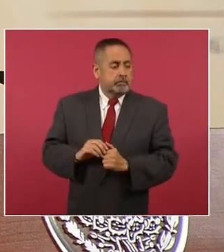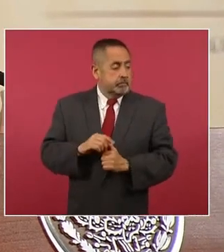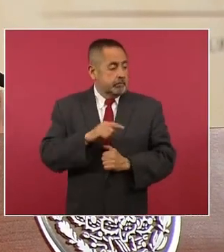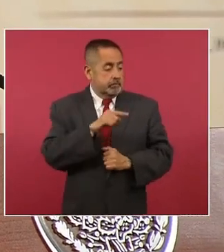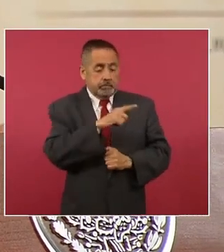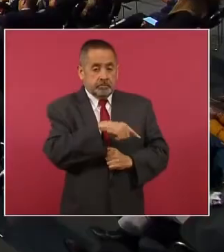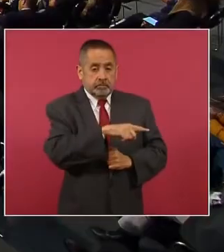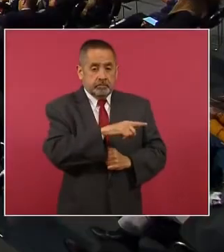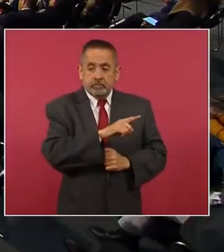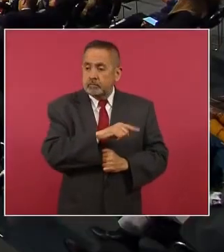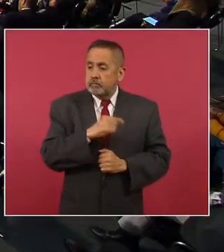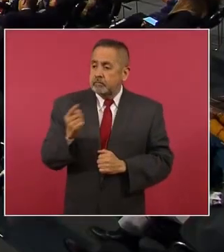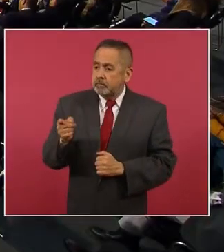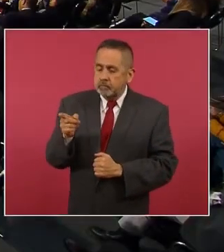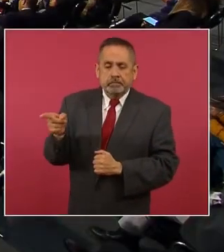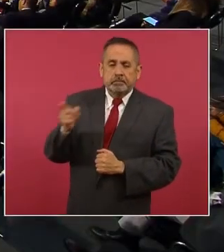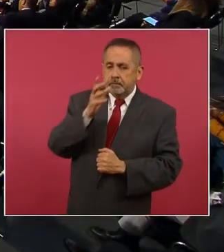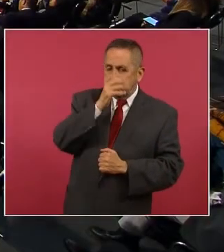puede